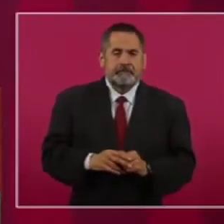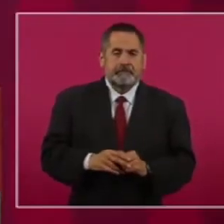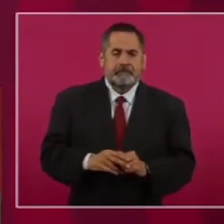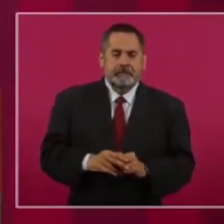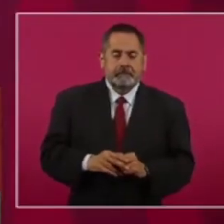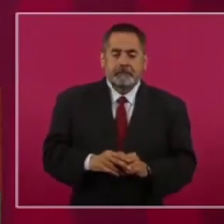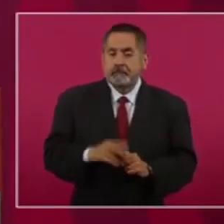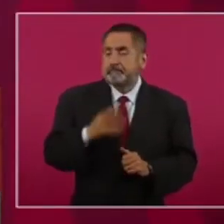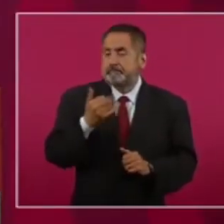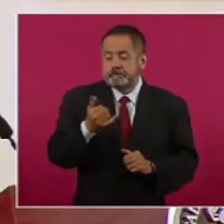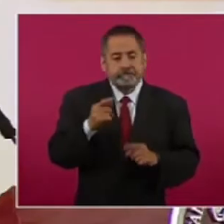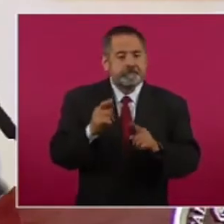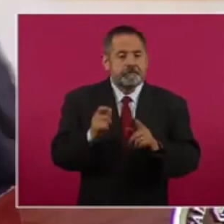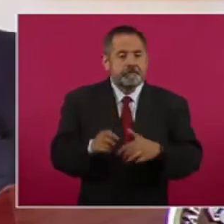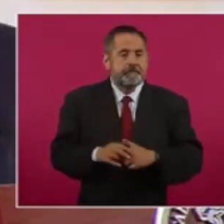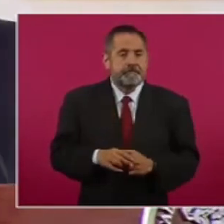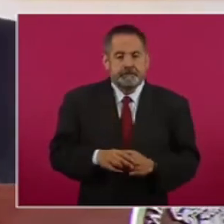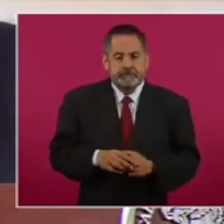Y